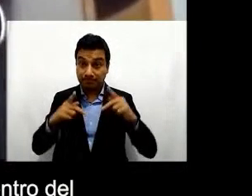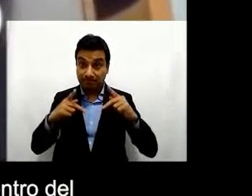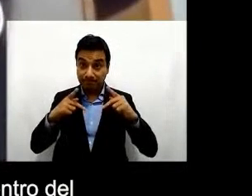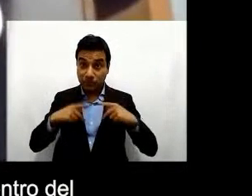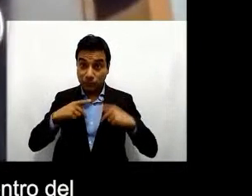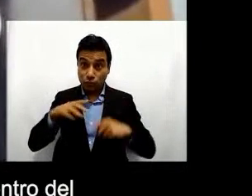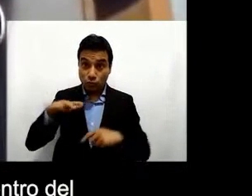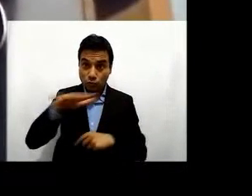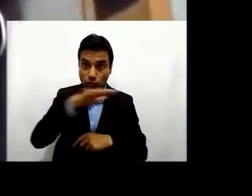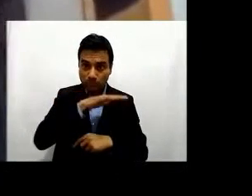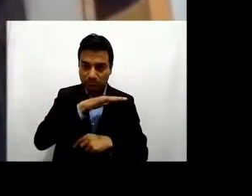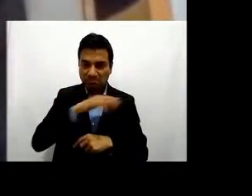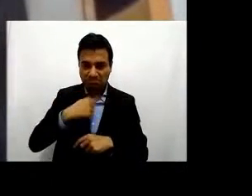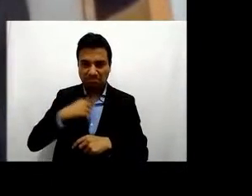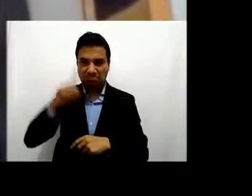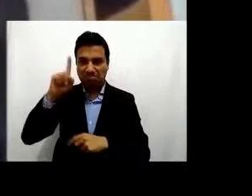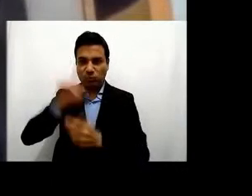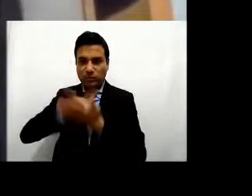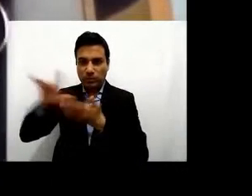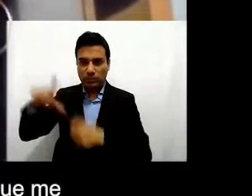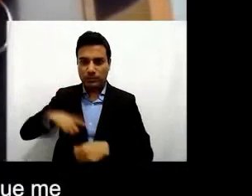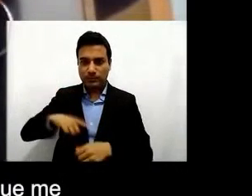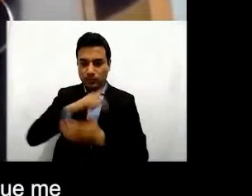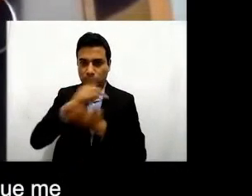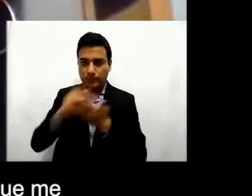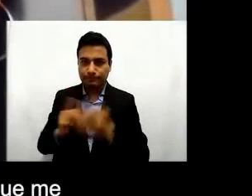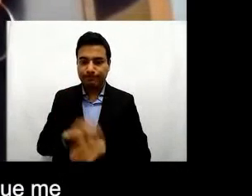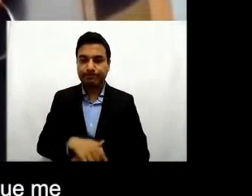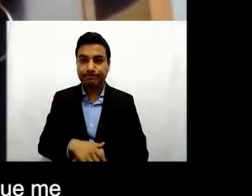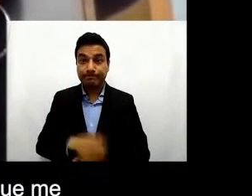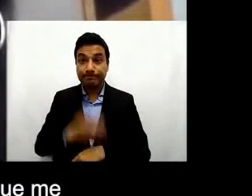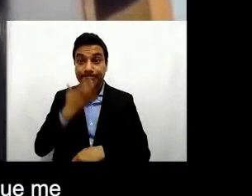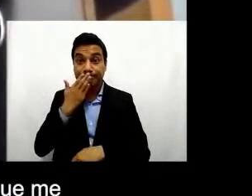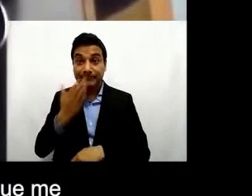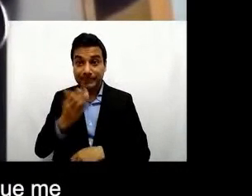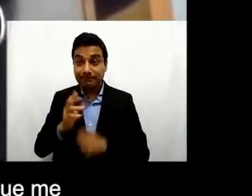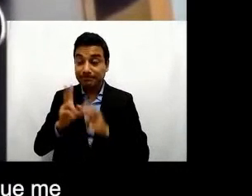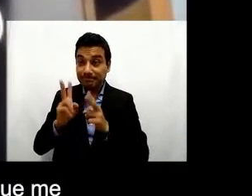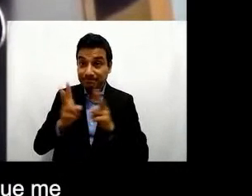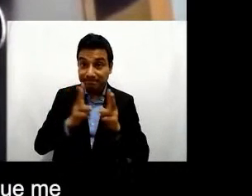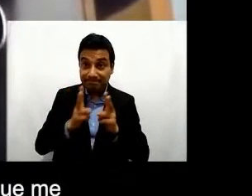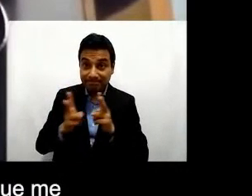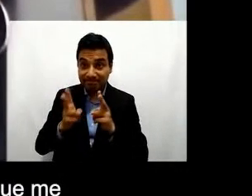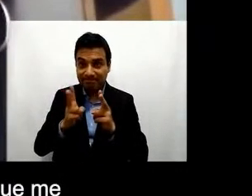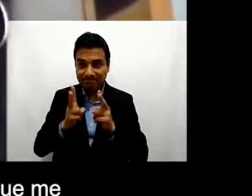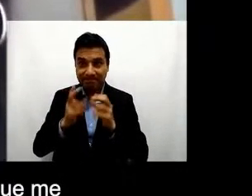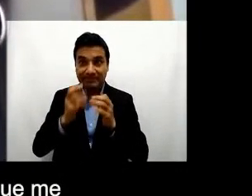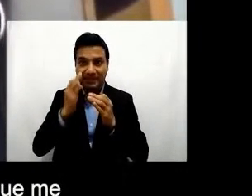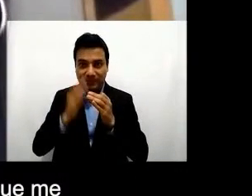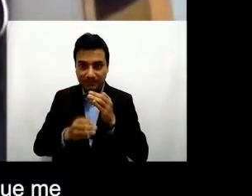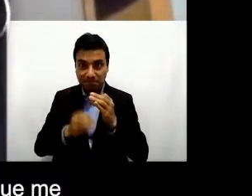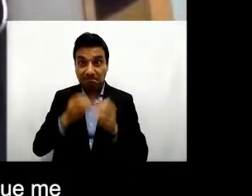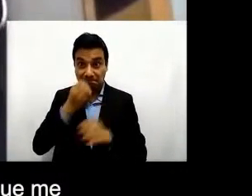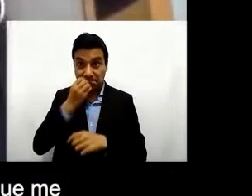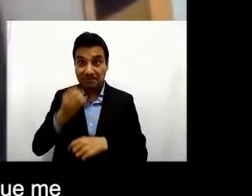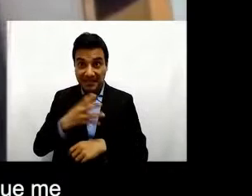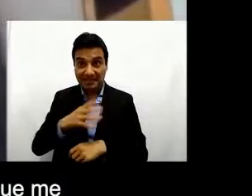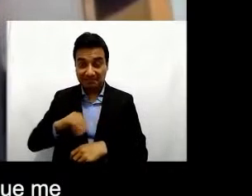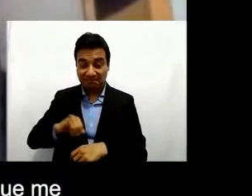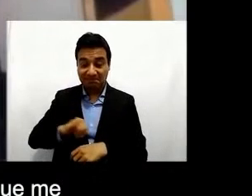de las políticas públicas. Hemos llegado al final de nuestra conversación, que me parece ha sido fantástica.